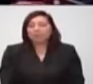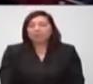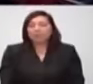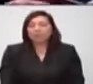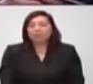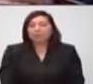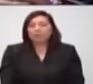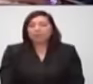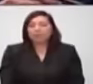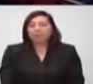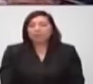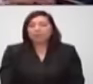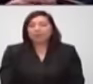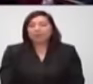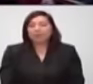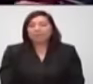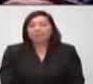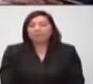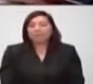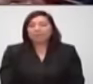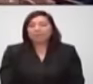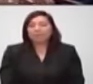comprende la parte de los... Siguiente, por favor.